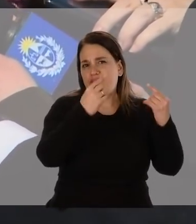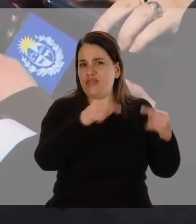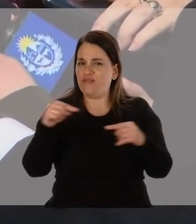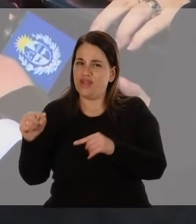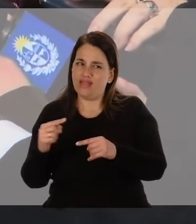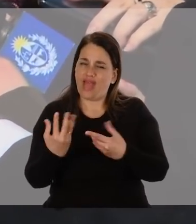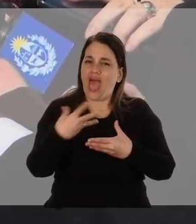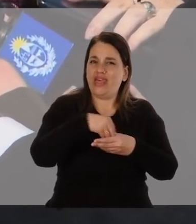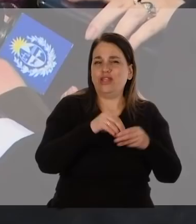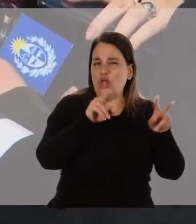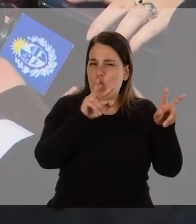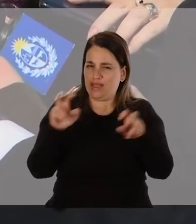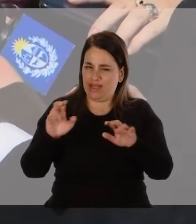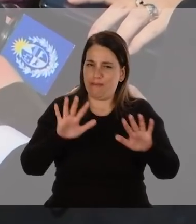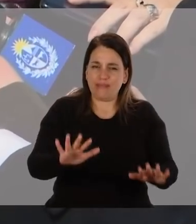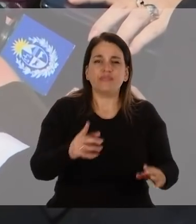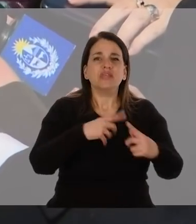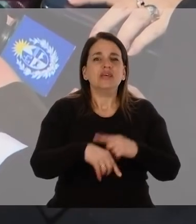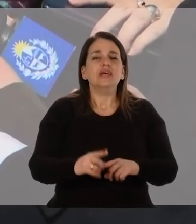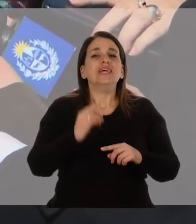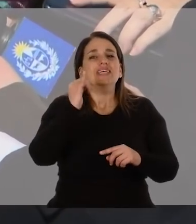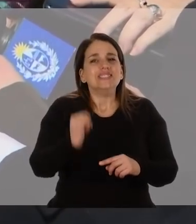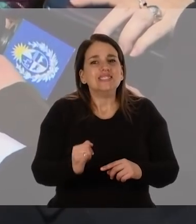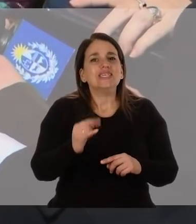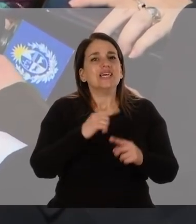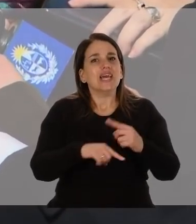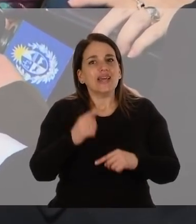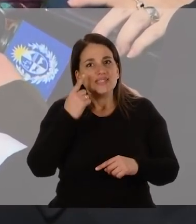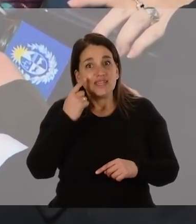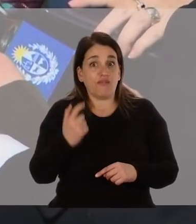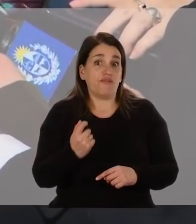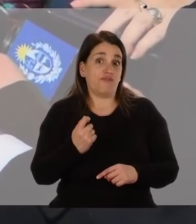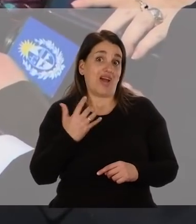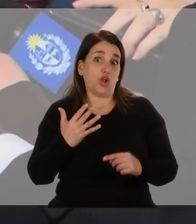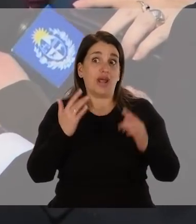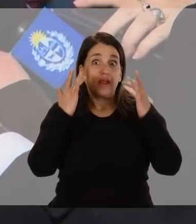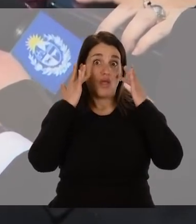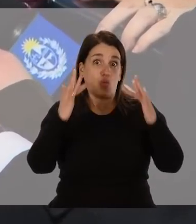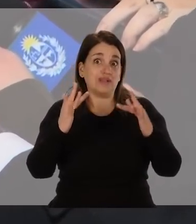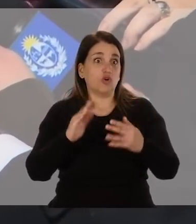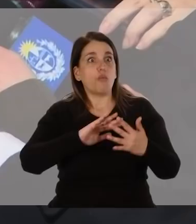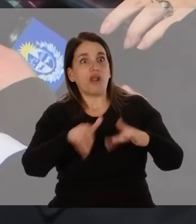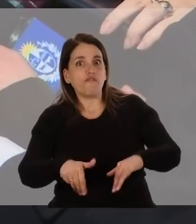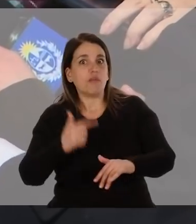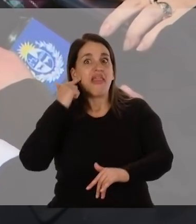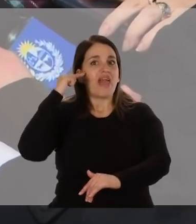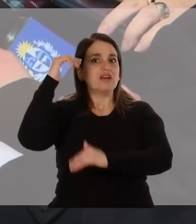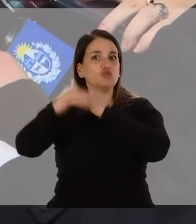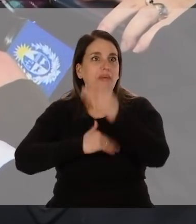de varias aristas. Obviamente es la valoración de la educación como una herramienta de